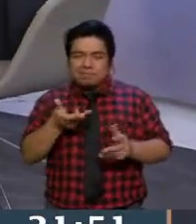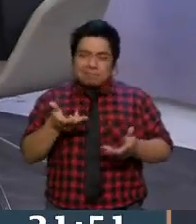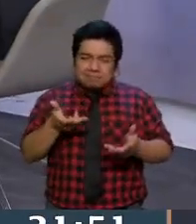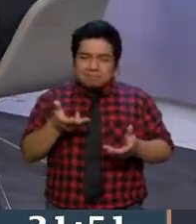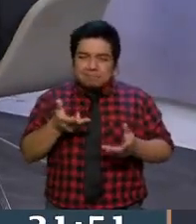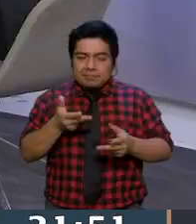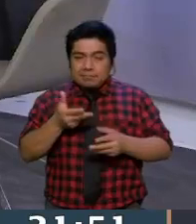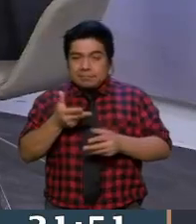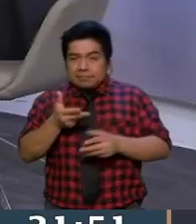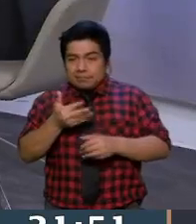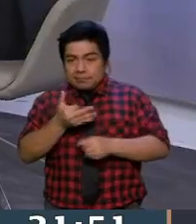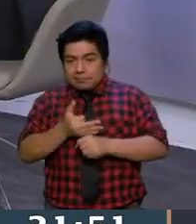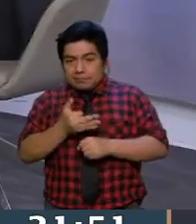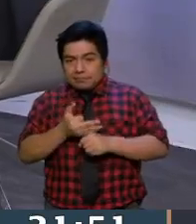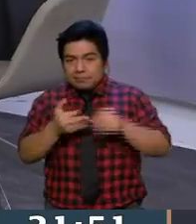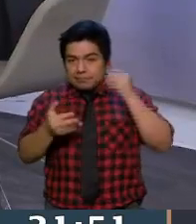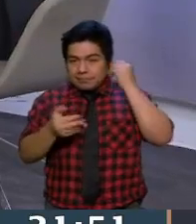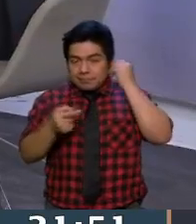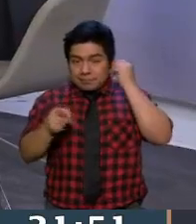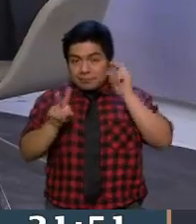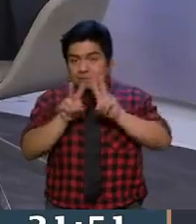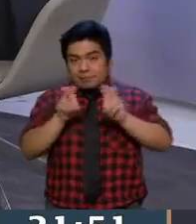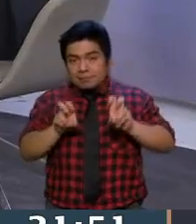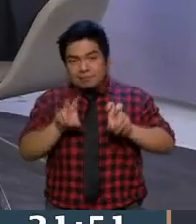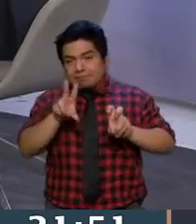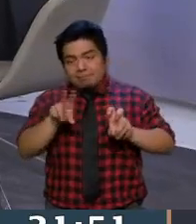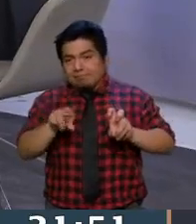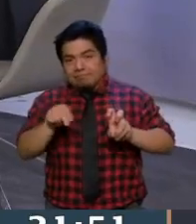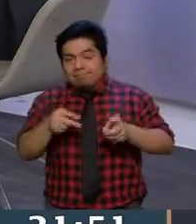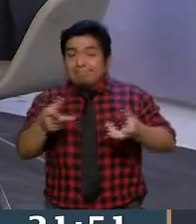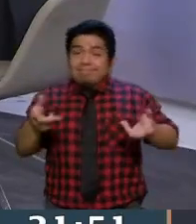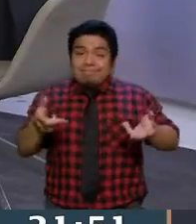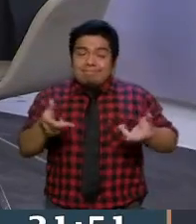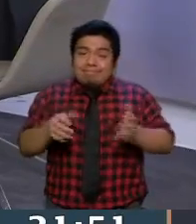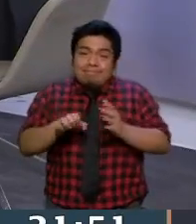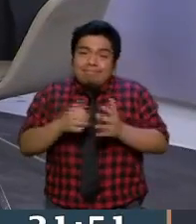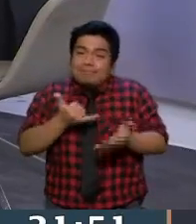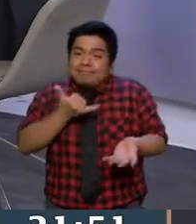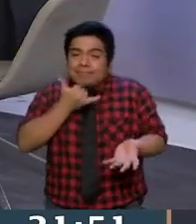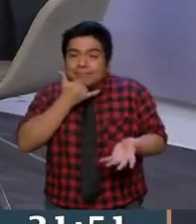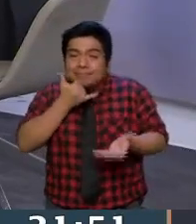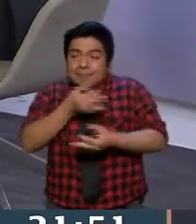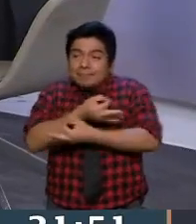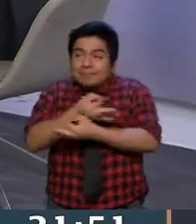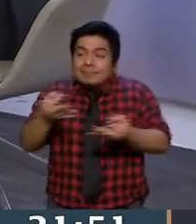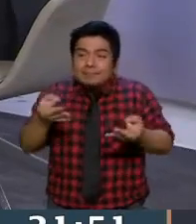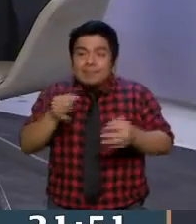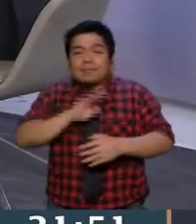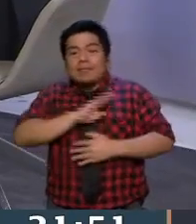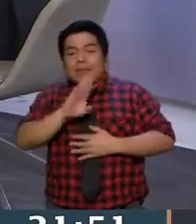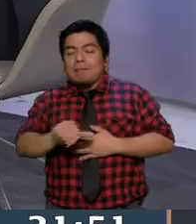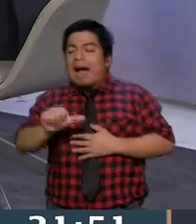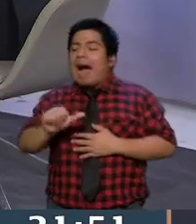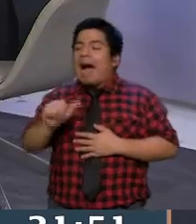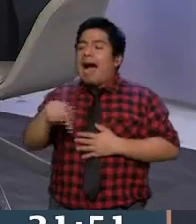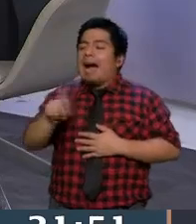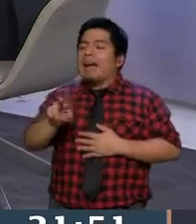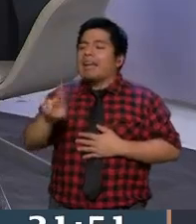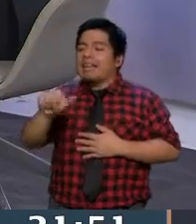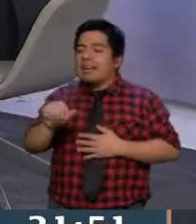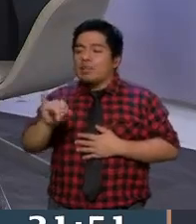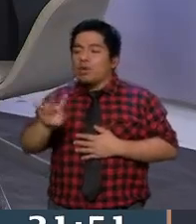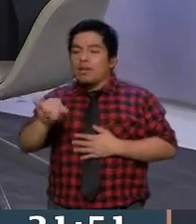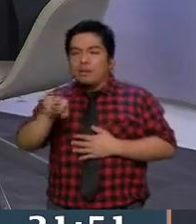se acaba de dar, este no es el tema, pero quiero mencionarlo, se acaba de dar a conocer que murió Akira Toriyama,